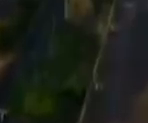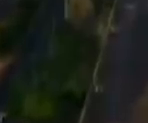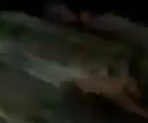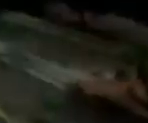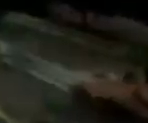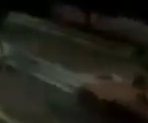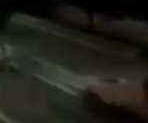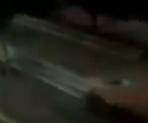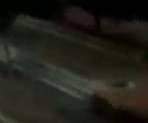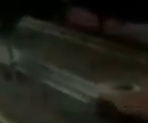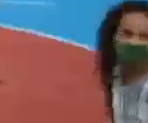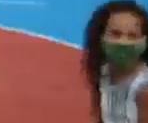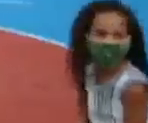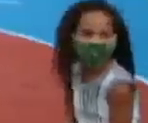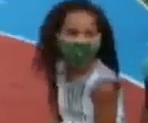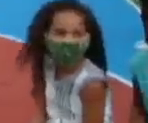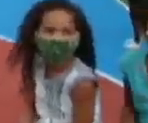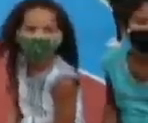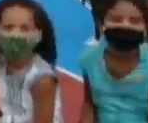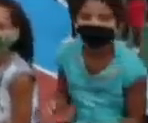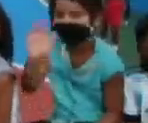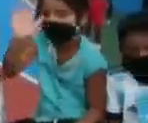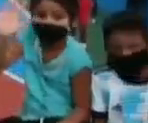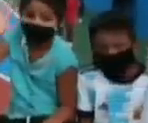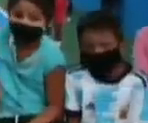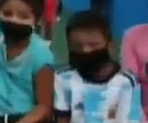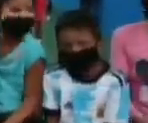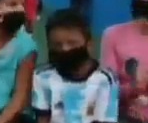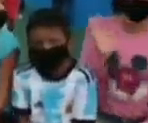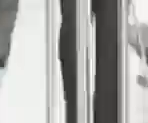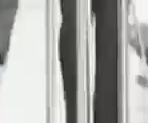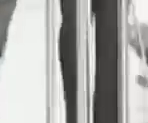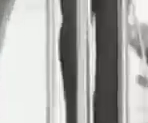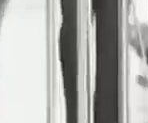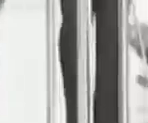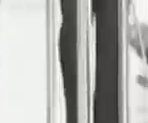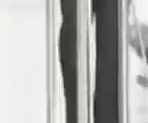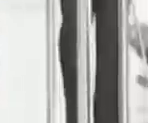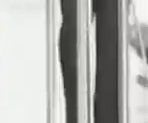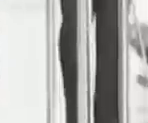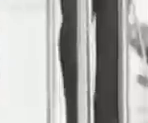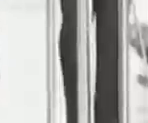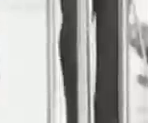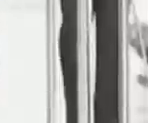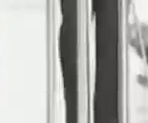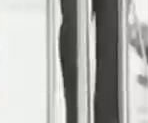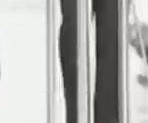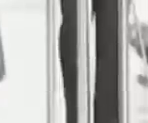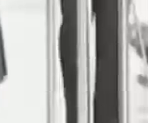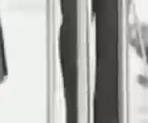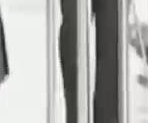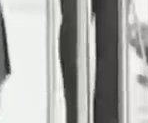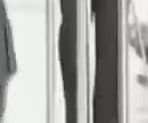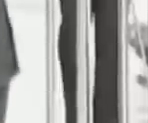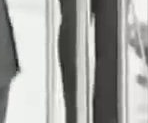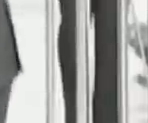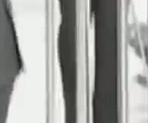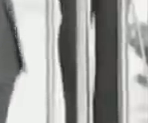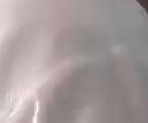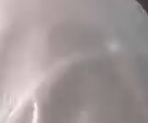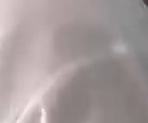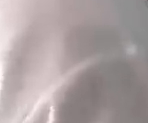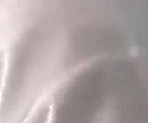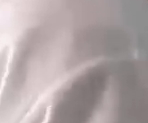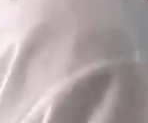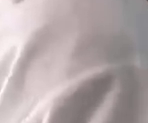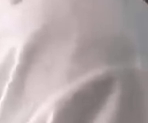confinamiento de los primeros meses para recuperar el desarrollo normal de la nación asediada en medio de medidas económicas coercitivas que